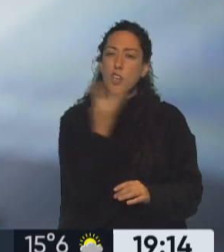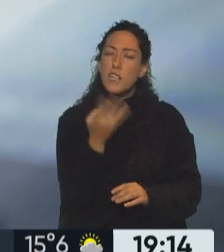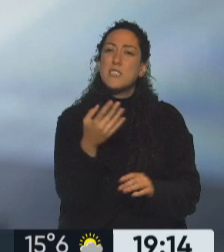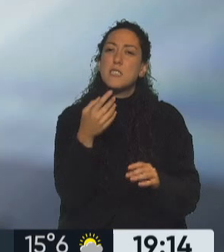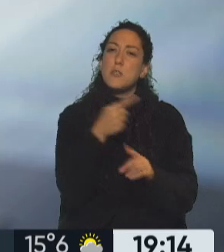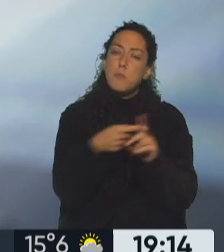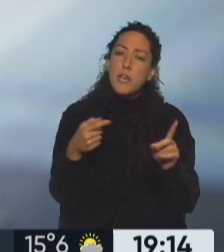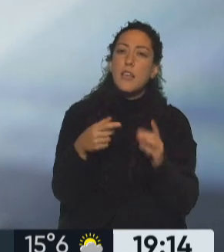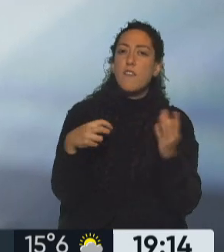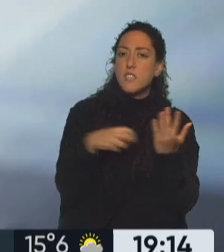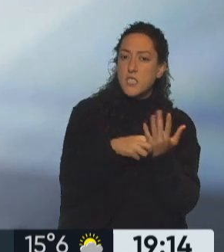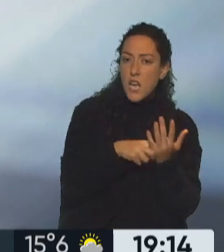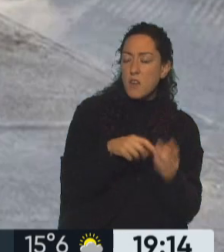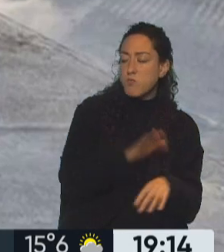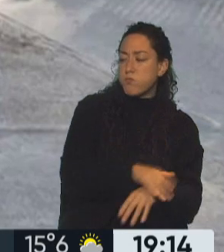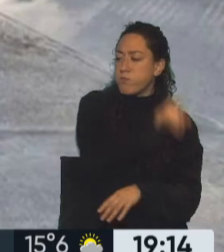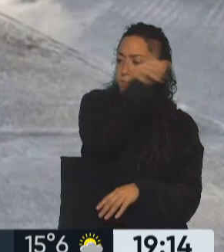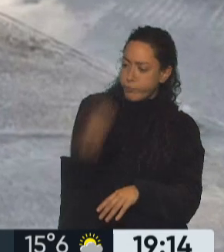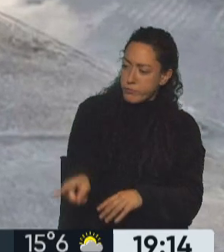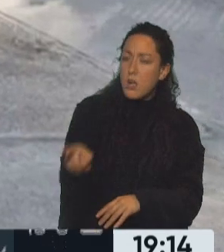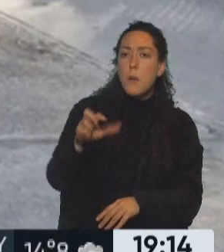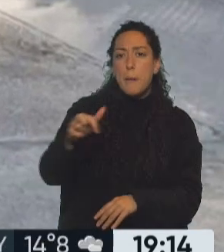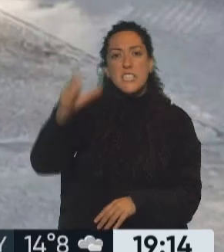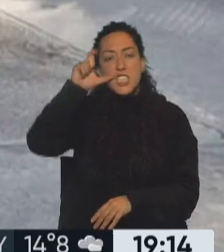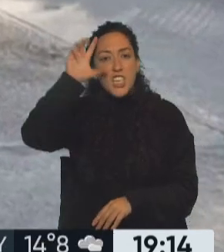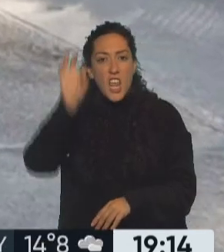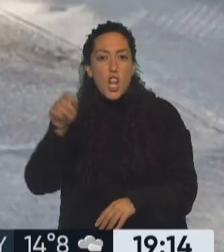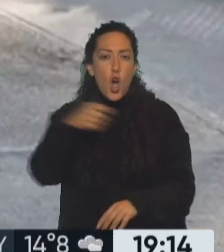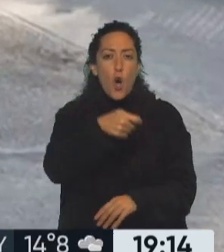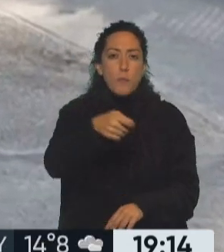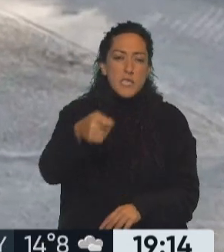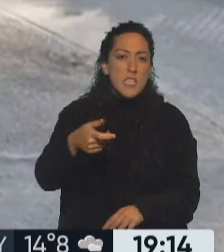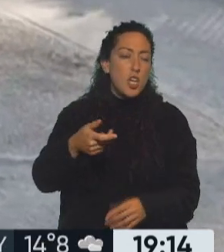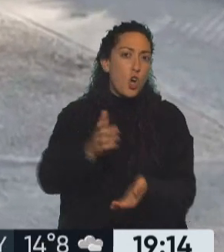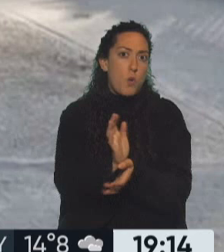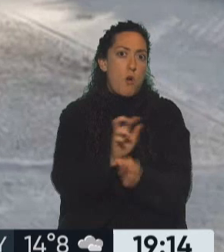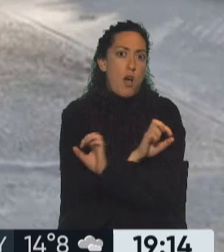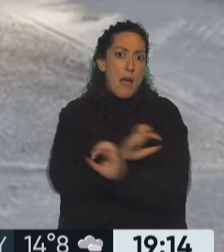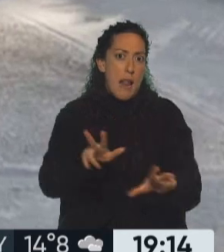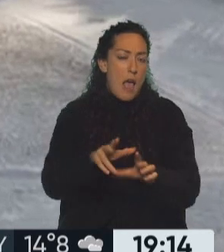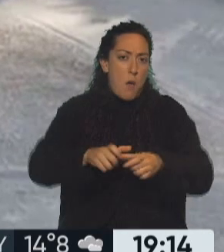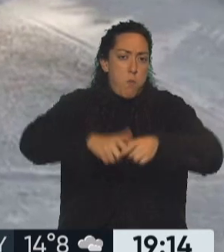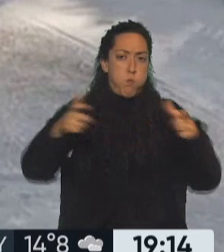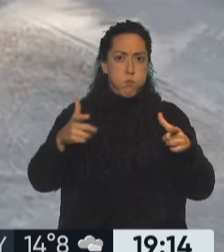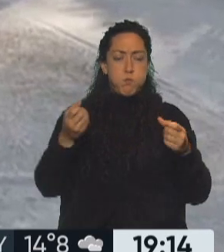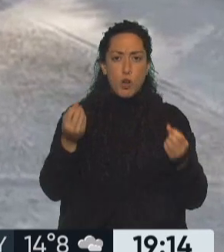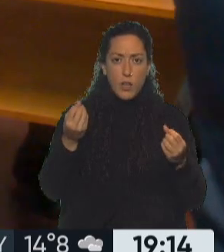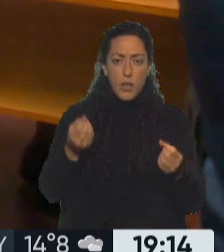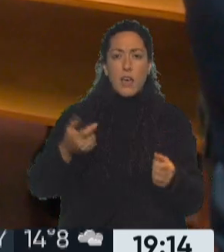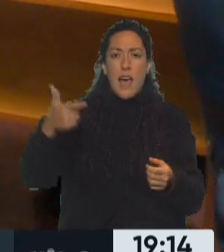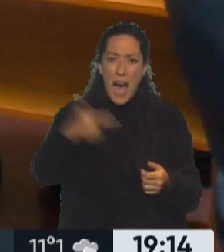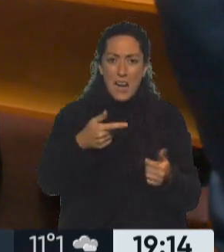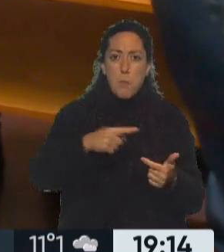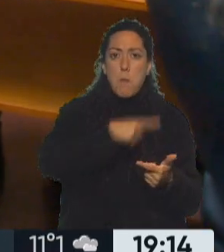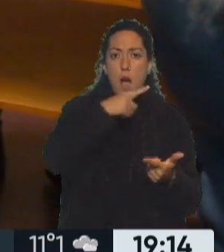juicio Patricio Ferrari señaló a pachelo como autor de un homicidio triplemente agravado por haber sido cometido con el uso de arma de fuego